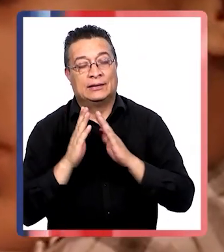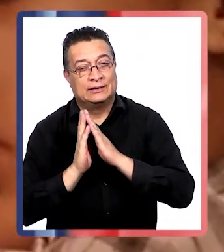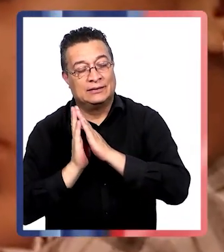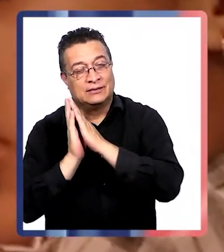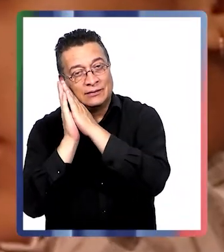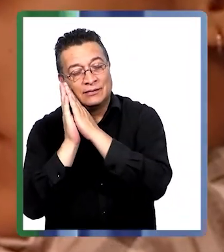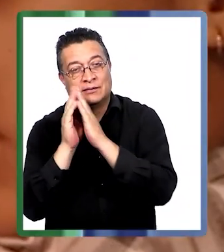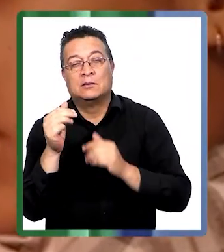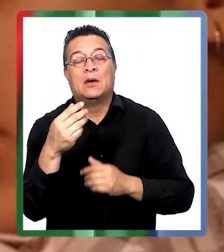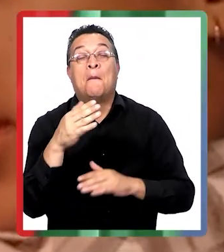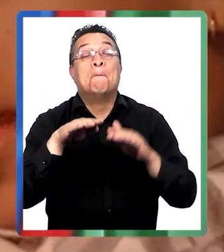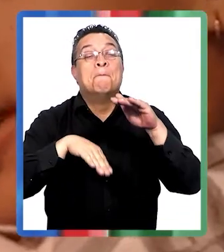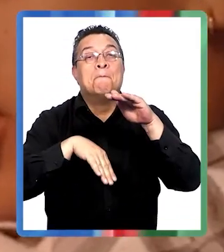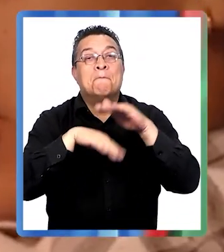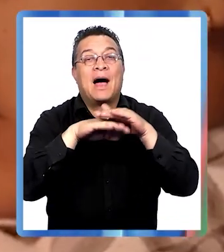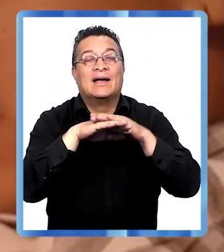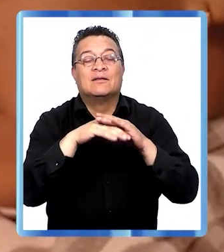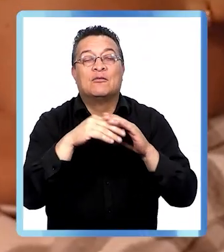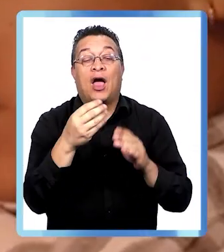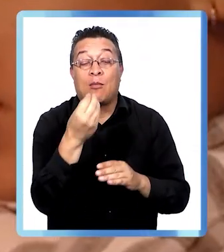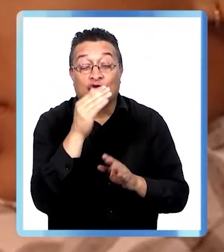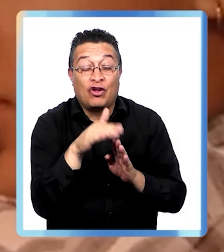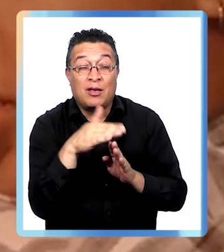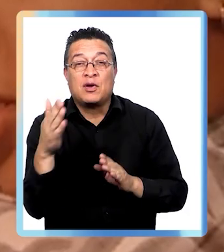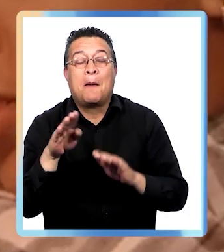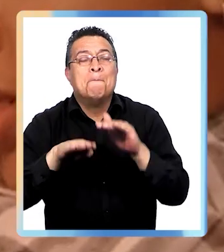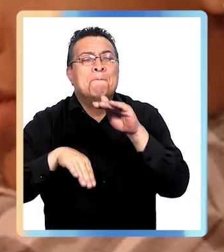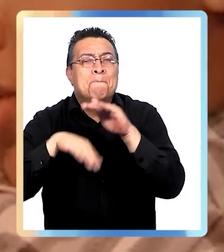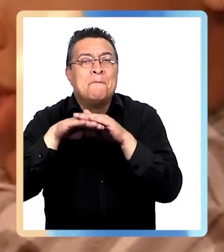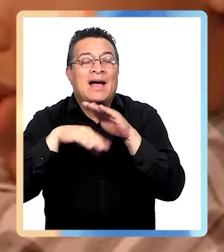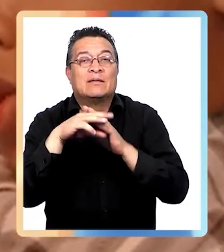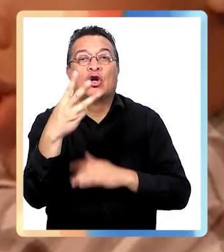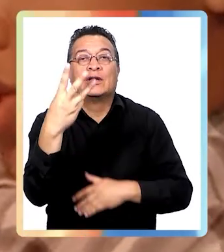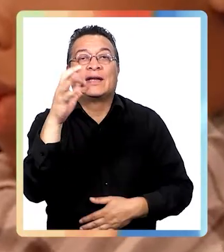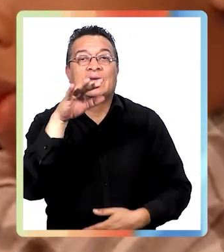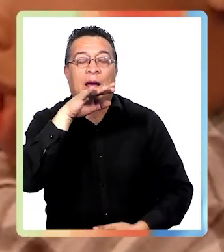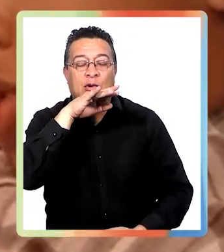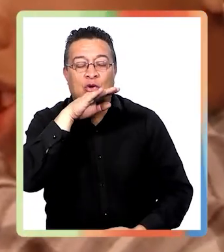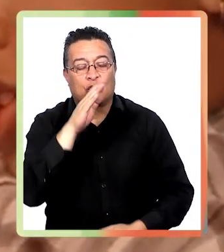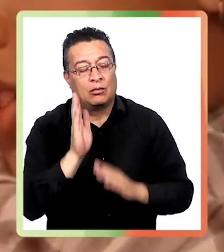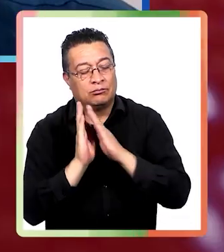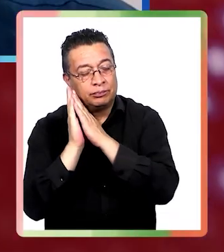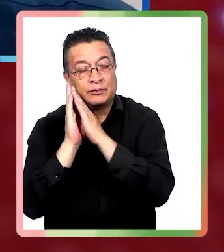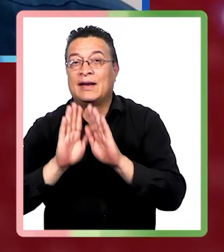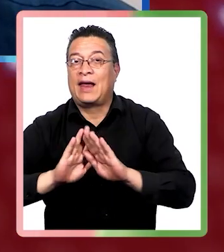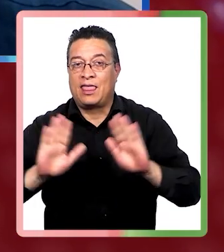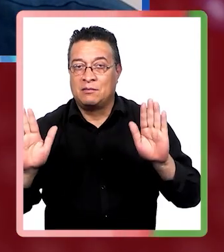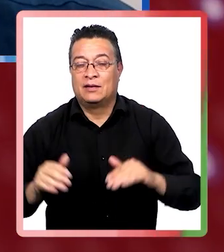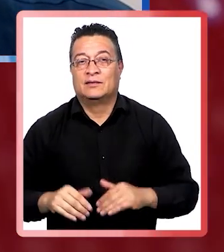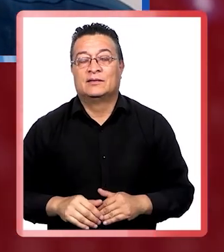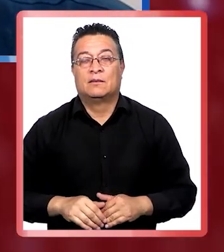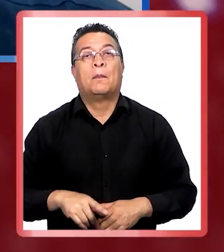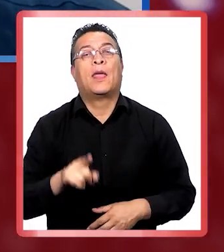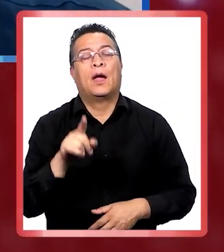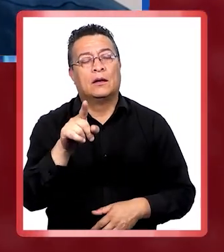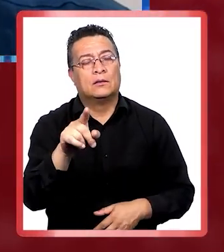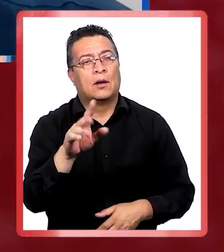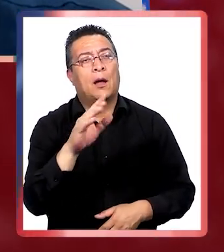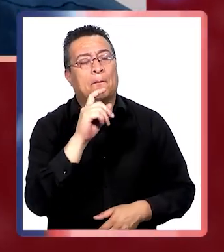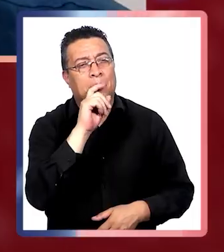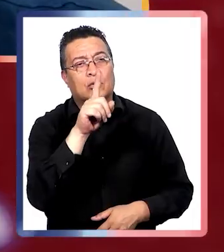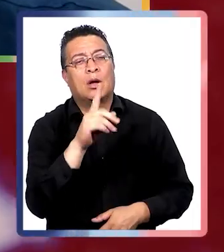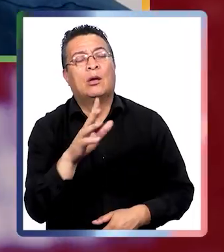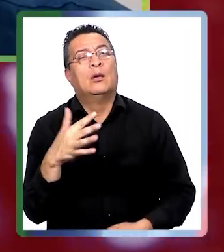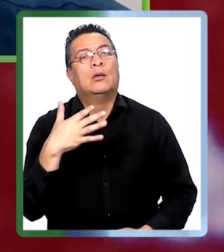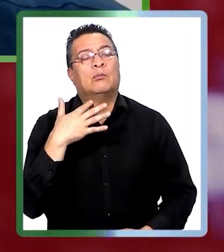limitar esta siesta a no más de 30 minutos. Esa es como la recomendación de expertos con respecto a esto. ¿Y por